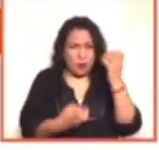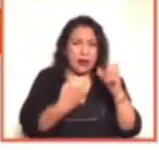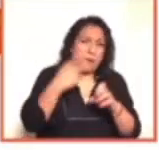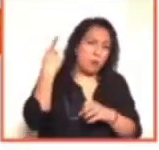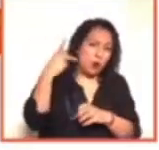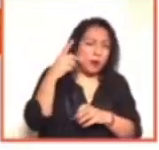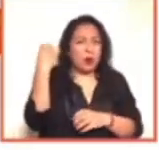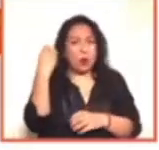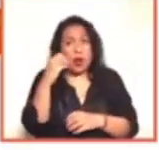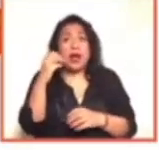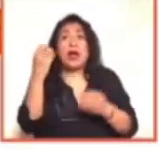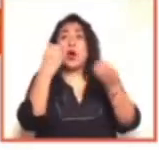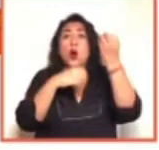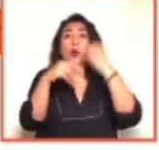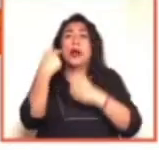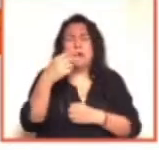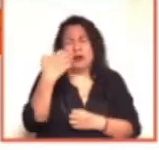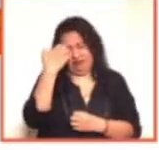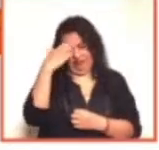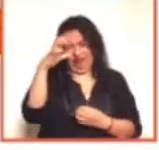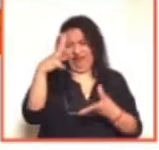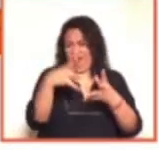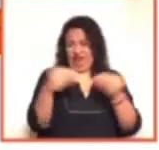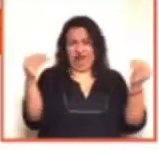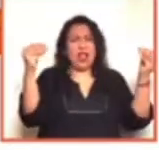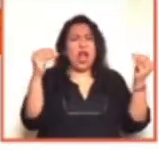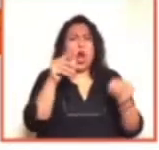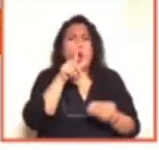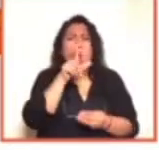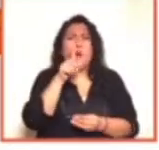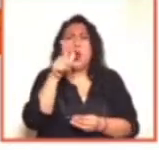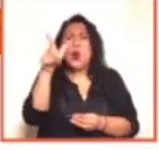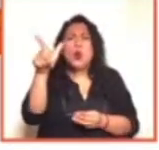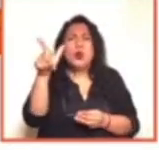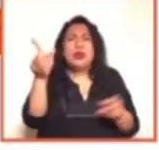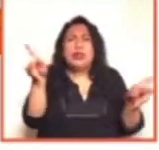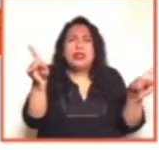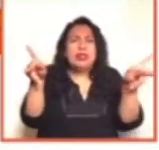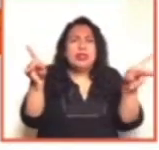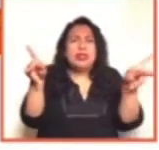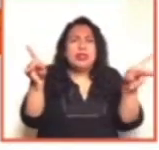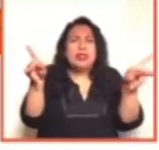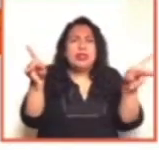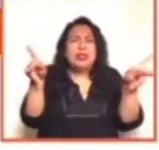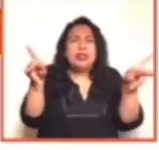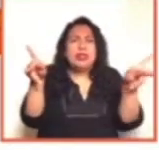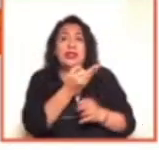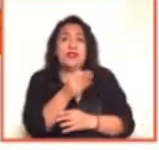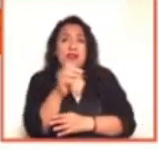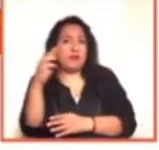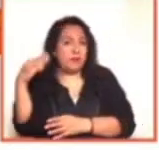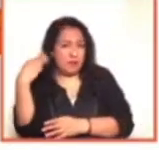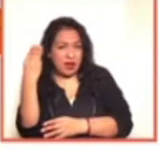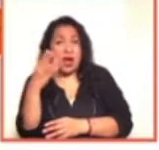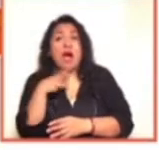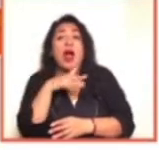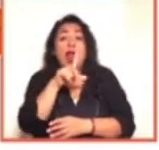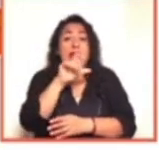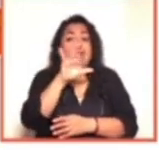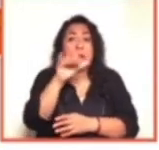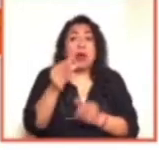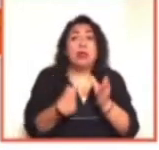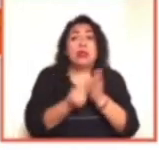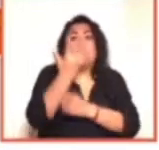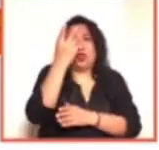La extraña desaparición de las luciérnagas. Durante los meses de febrero y marzo, La Capilla estrenará las 2 obras ganadoras